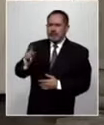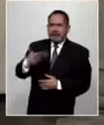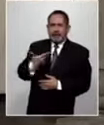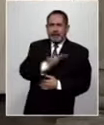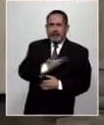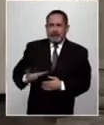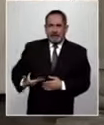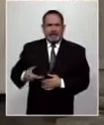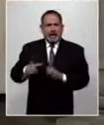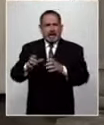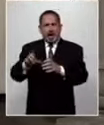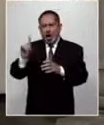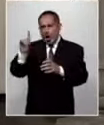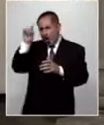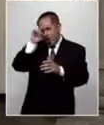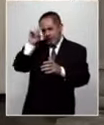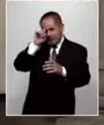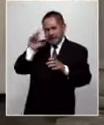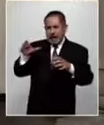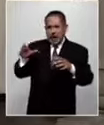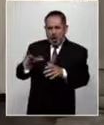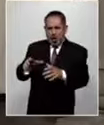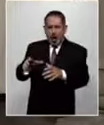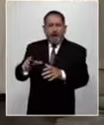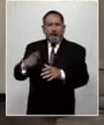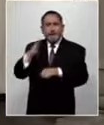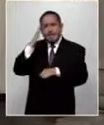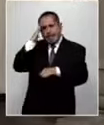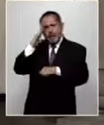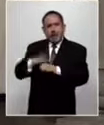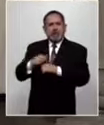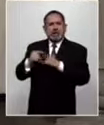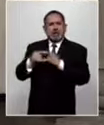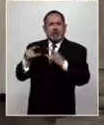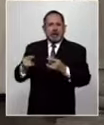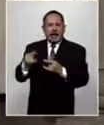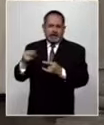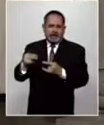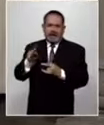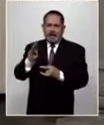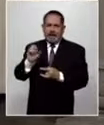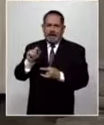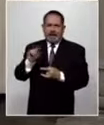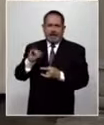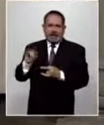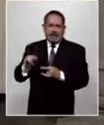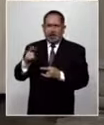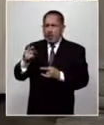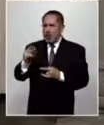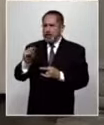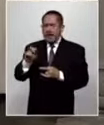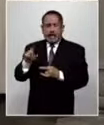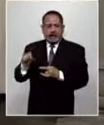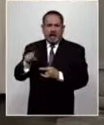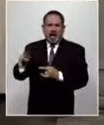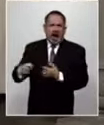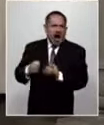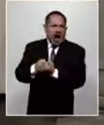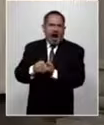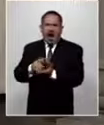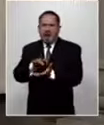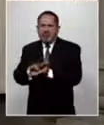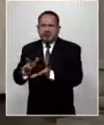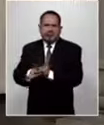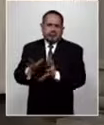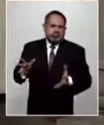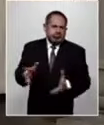presidenta del Consejo de la Memoria Histórica, Beatriz Gutiérrez, que ha sido una gran impulsora de todos